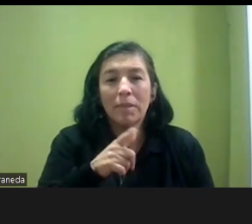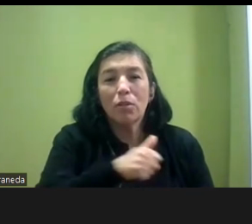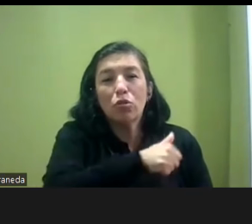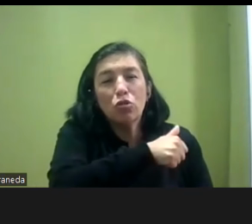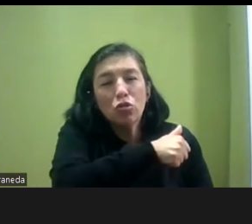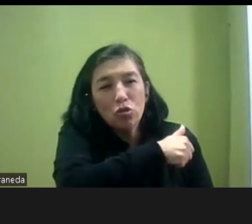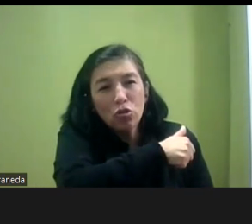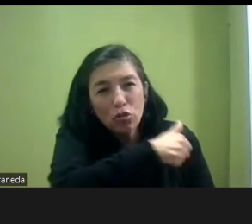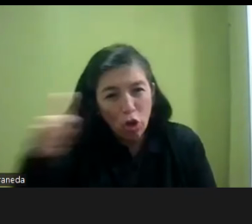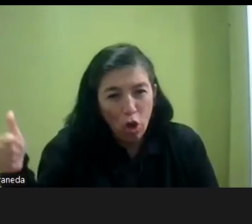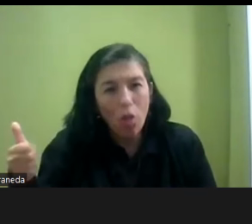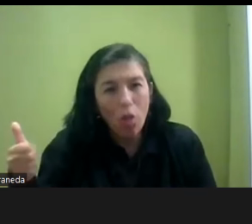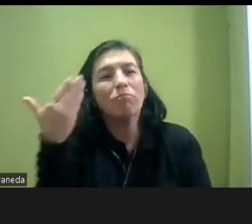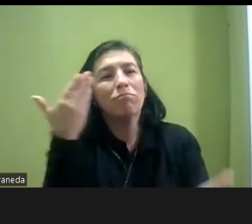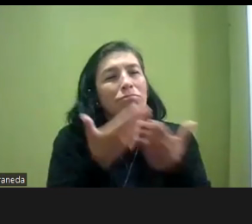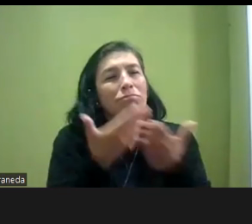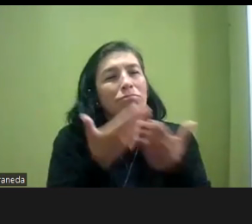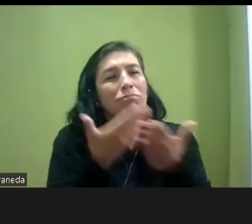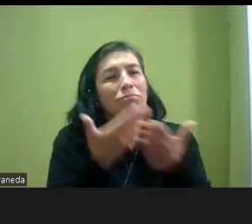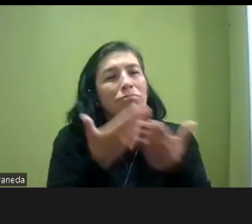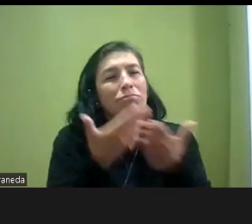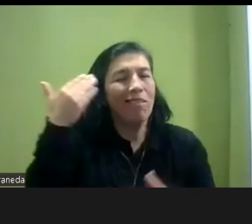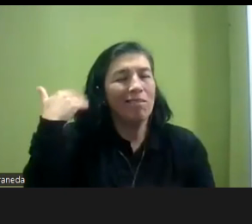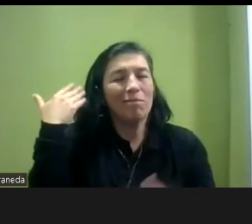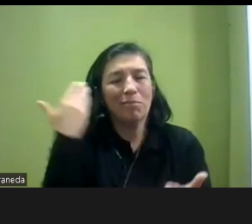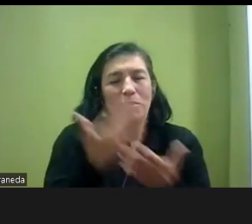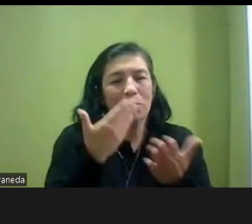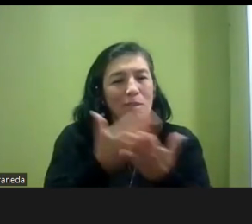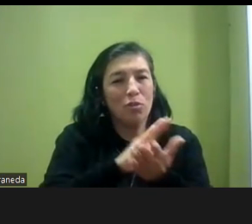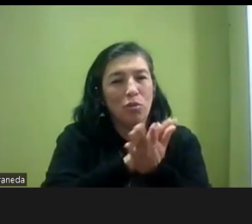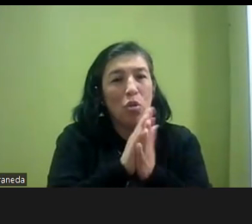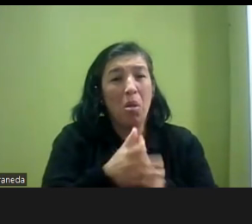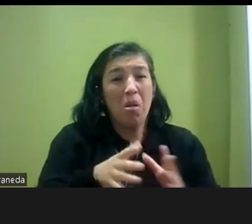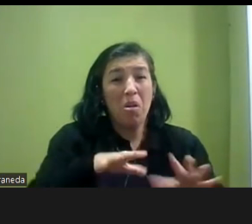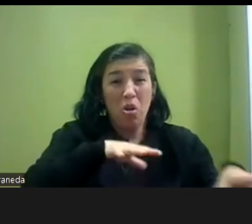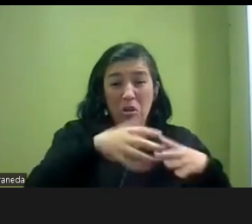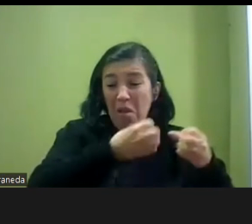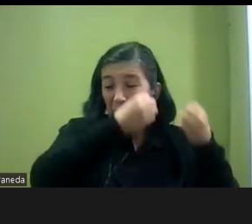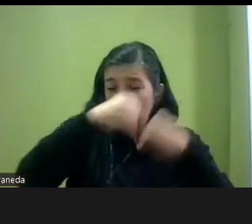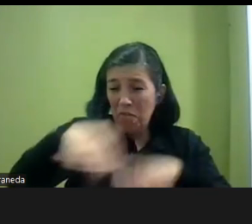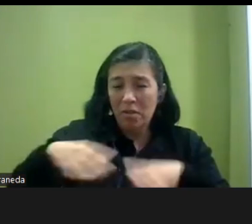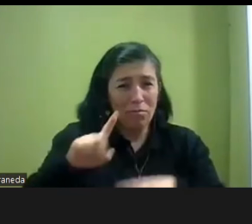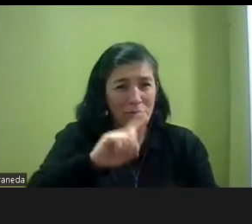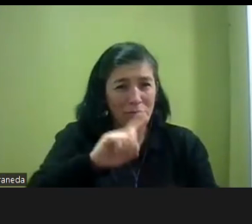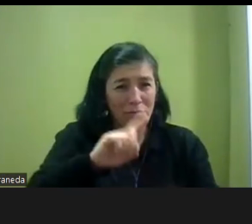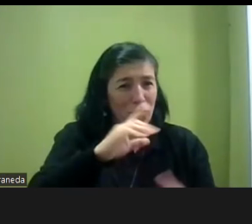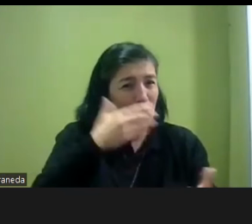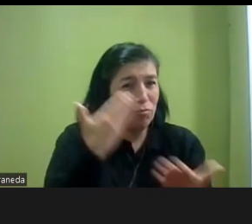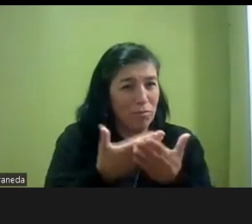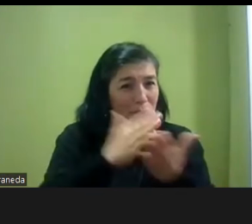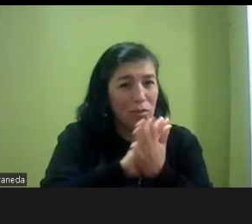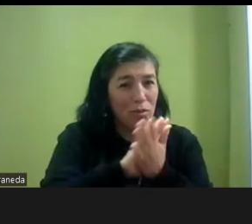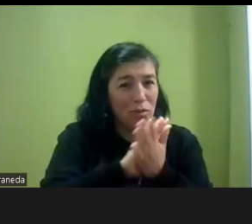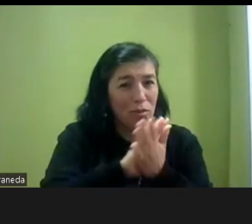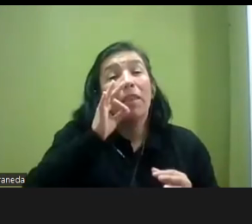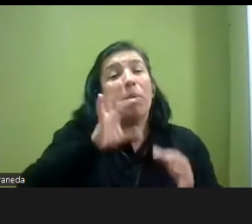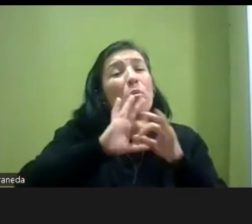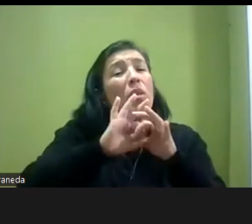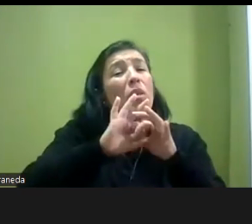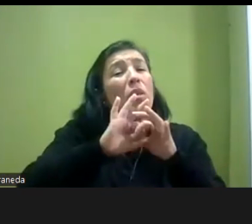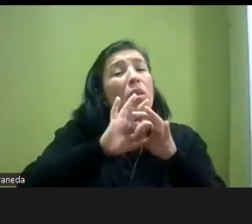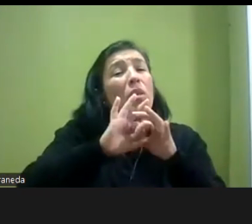todo se aprovecha. Todo se aprovecha, nada se desperdicia. Muchas gracias, Elena, por